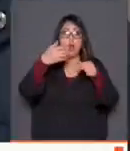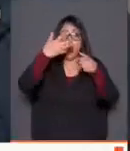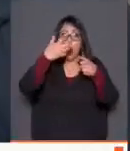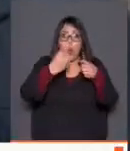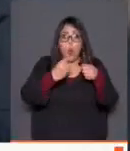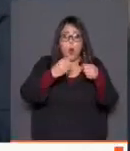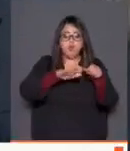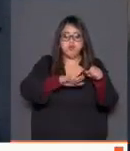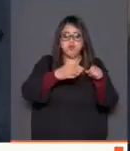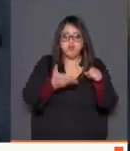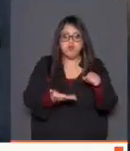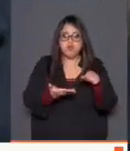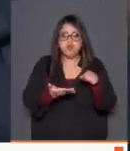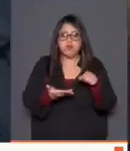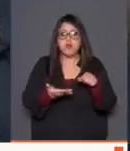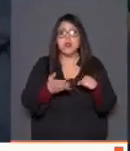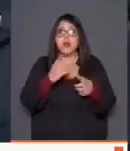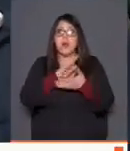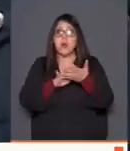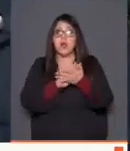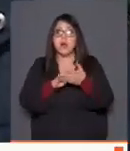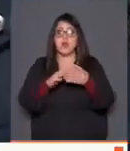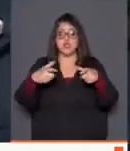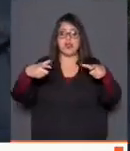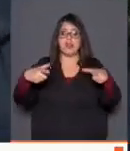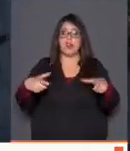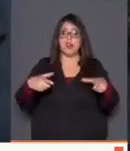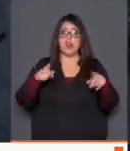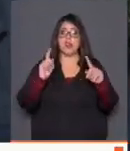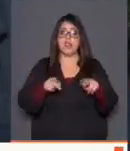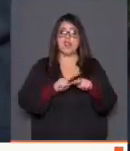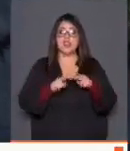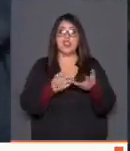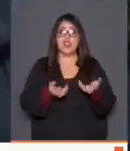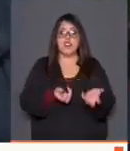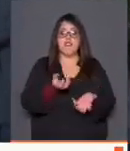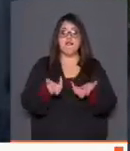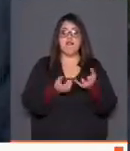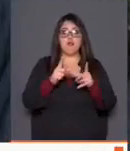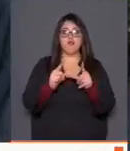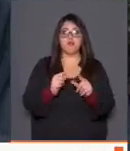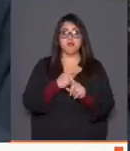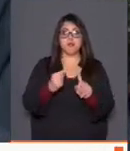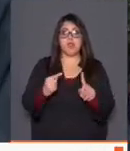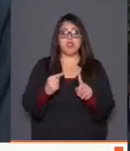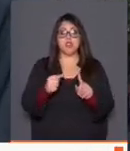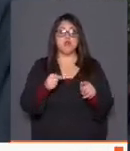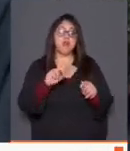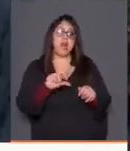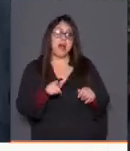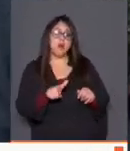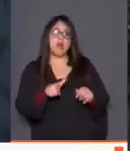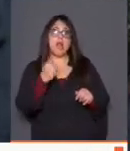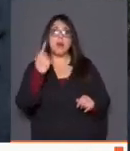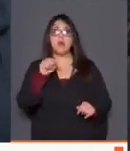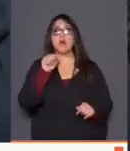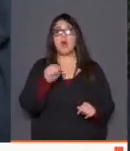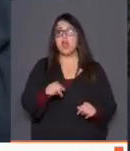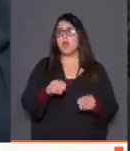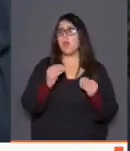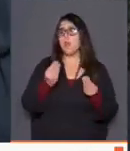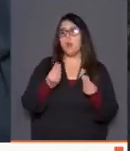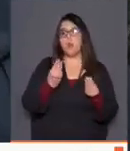lado de la carne por ejemplo cuando tiene una pieza entera tienen que hacerlo con fuego medio se van a demorar más va a llevar mejor el producto